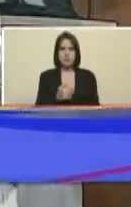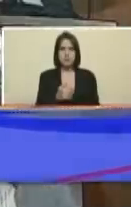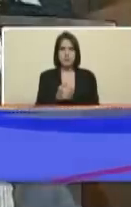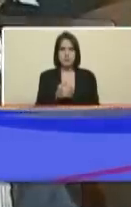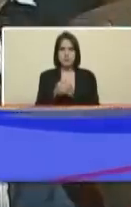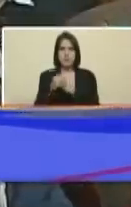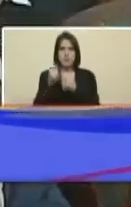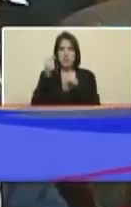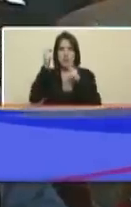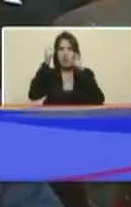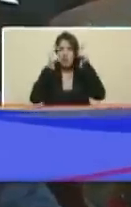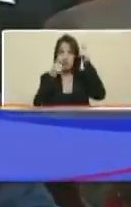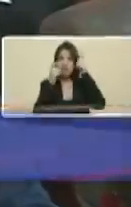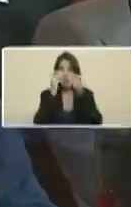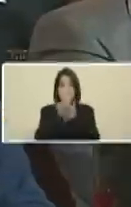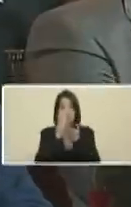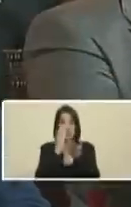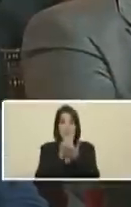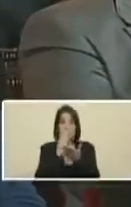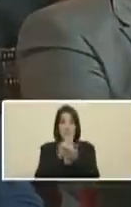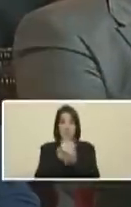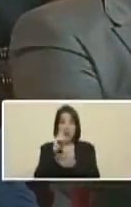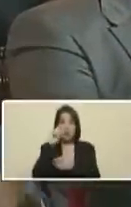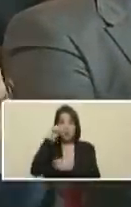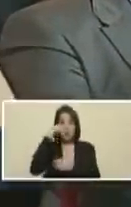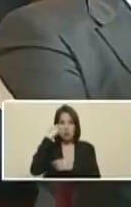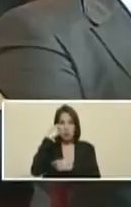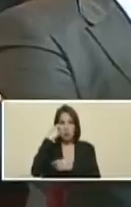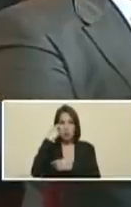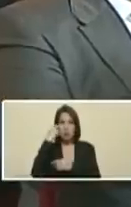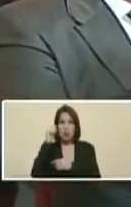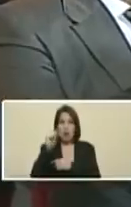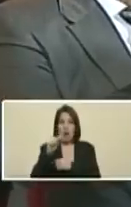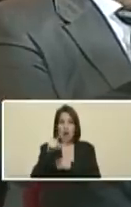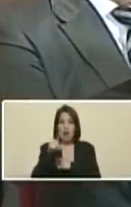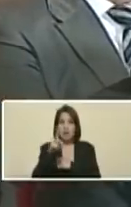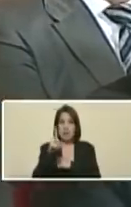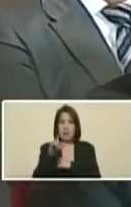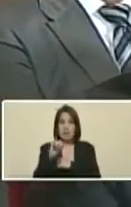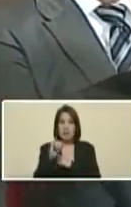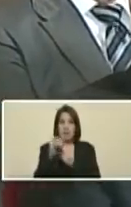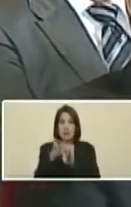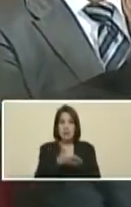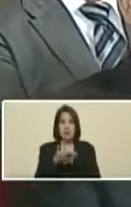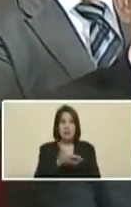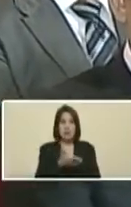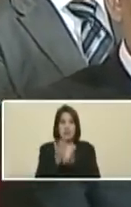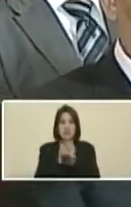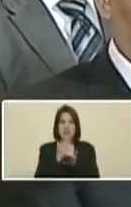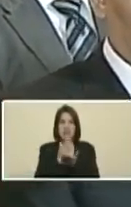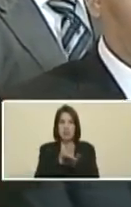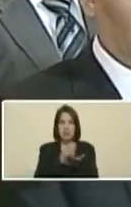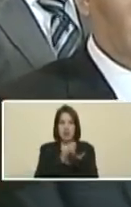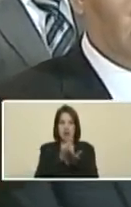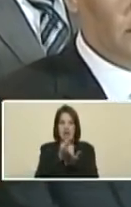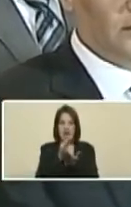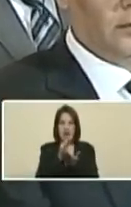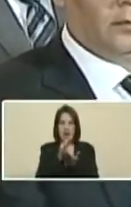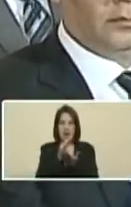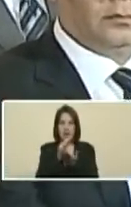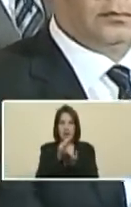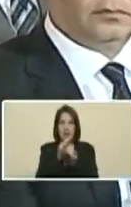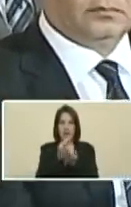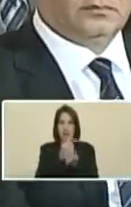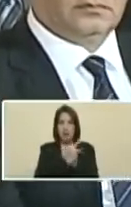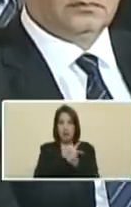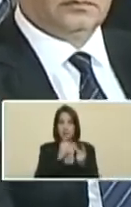Chávez siempre lo recordó. Ali fue el más valiente, Ali fue el único leal de los que